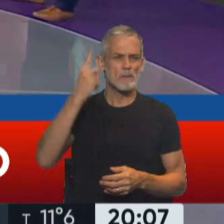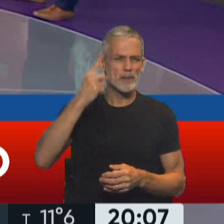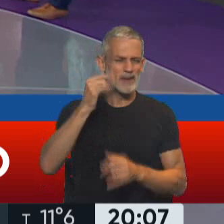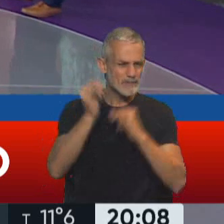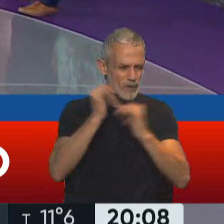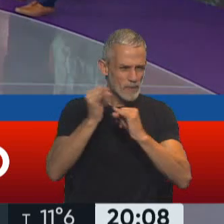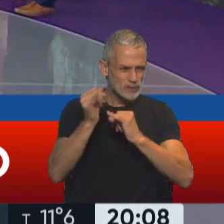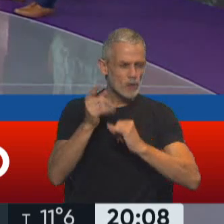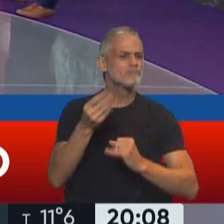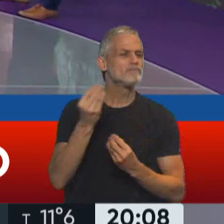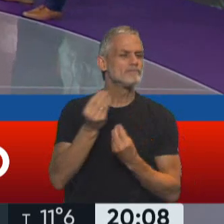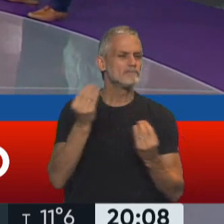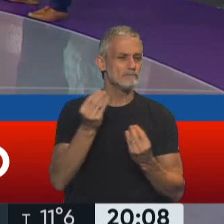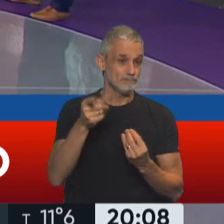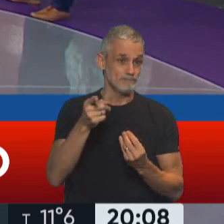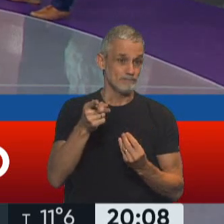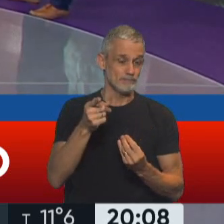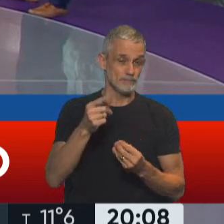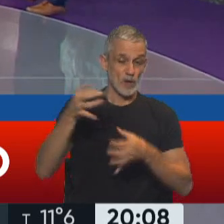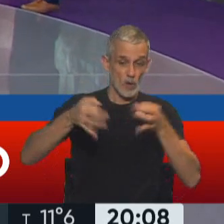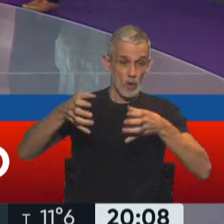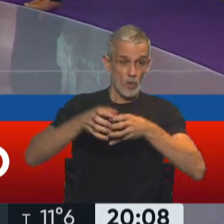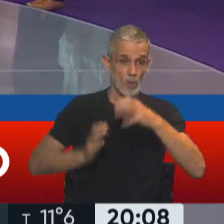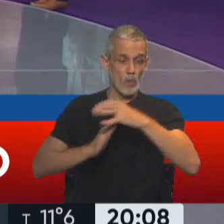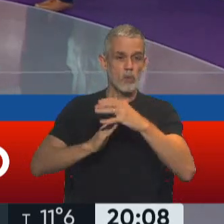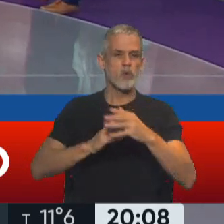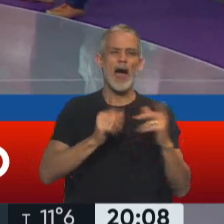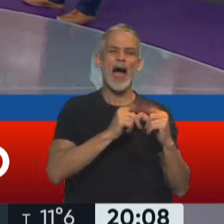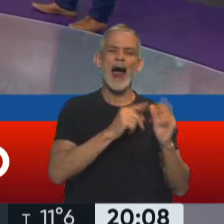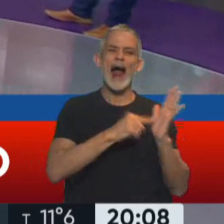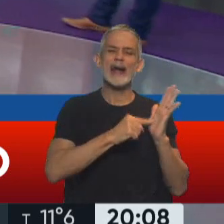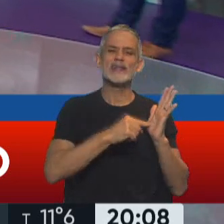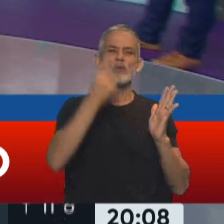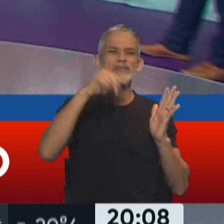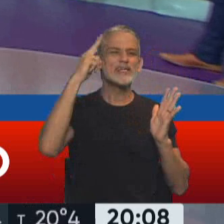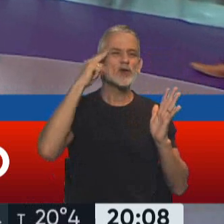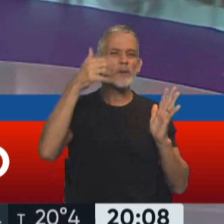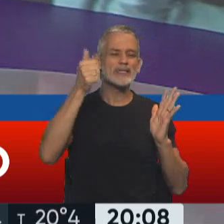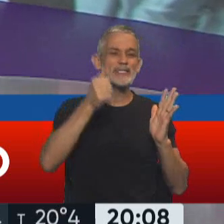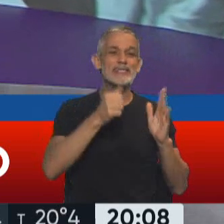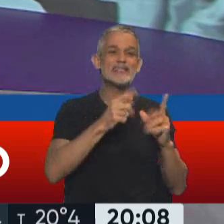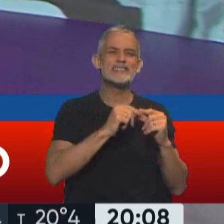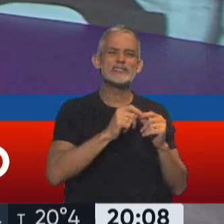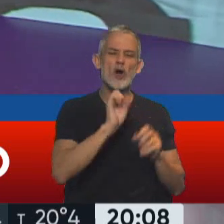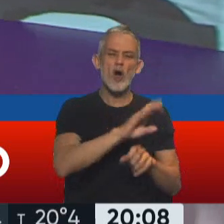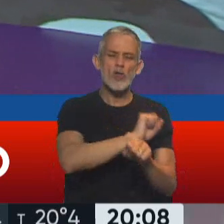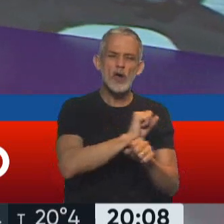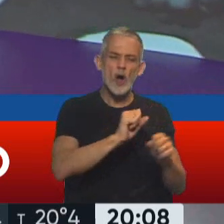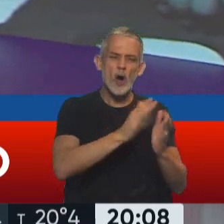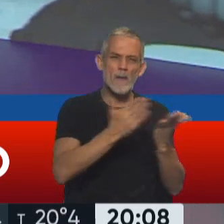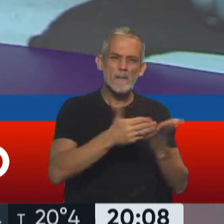que tenemos que mencionar aquí es que es un fallo que invalida el artículo 196 del Código Penal del Estado